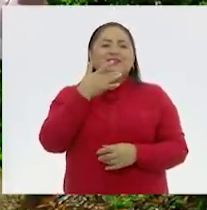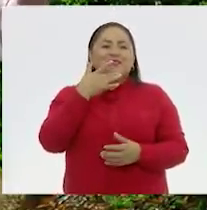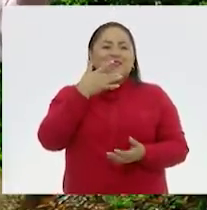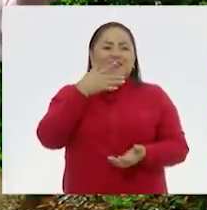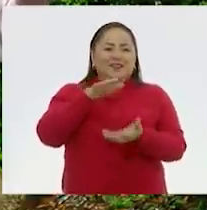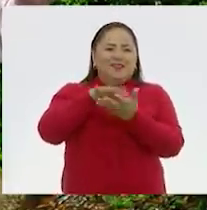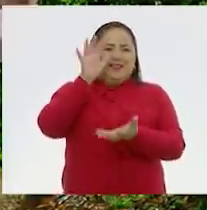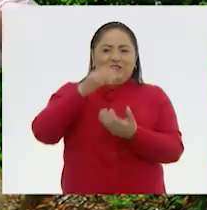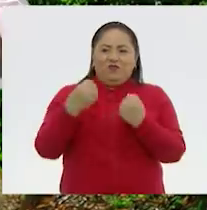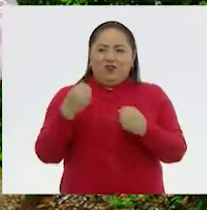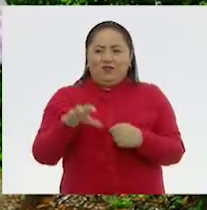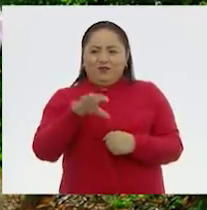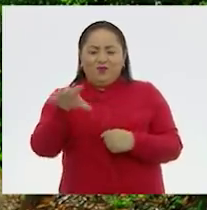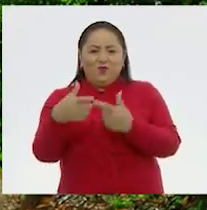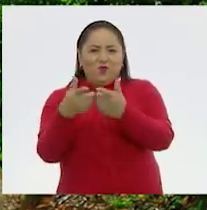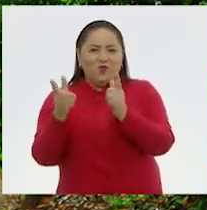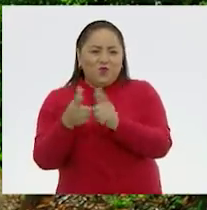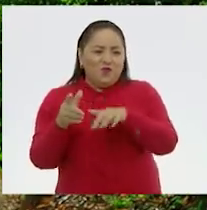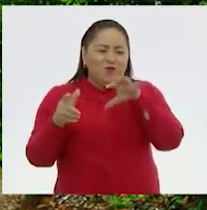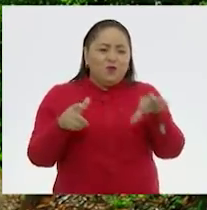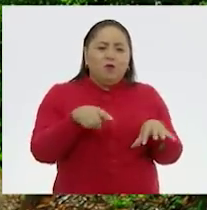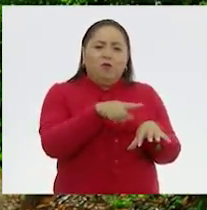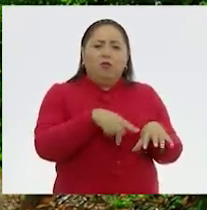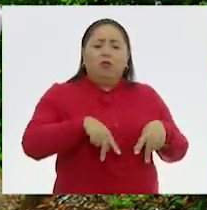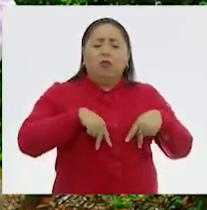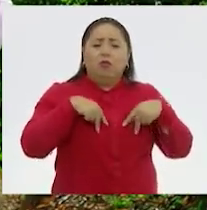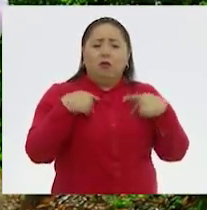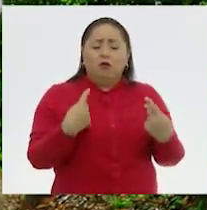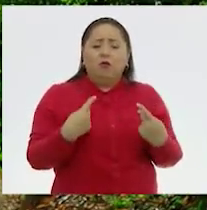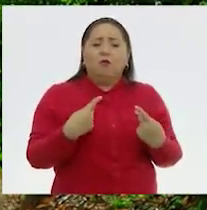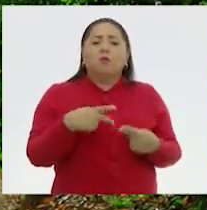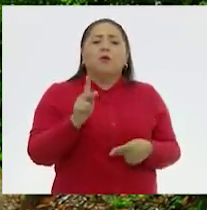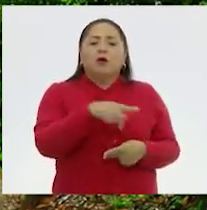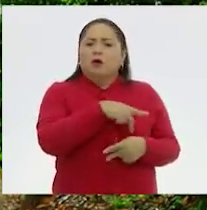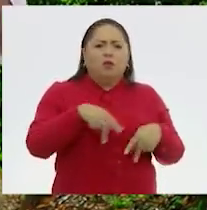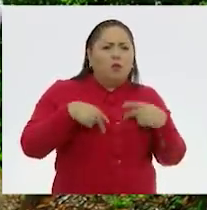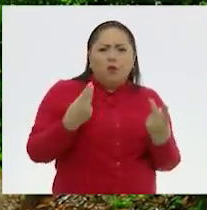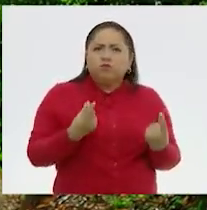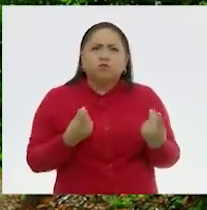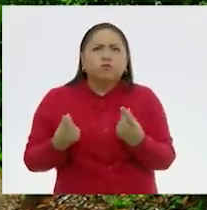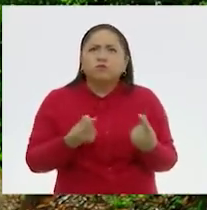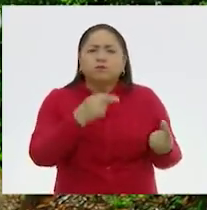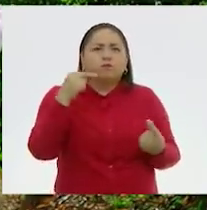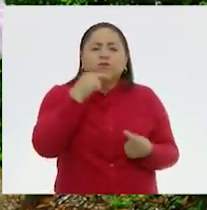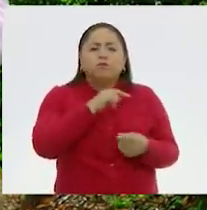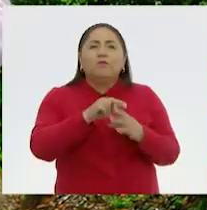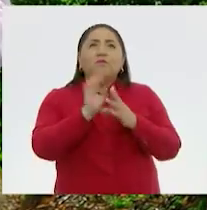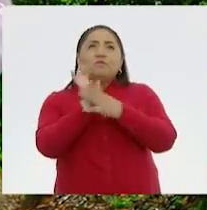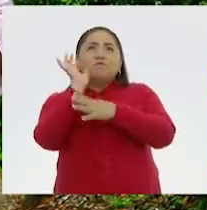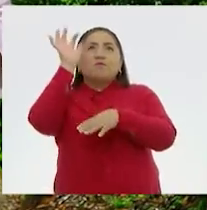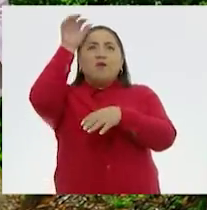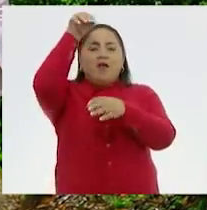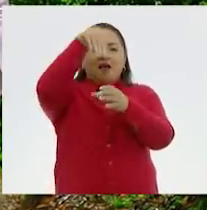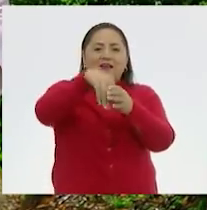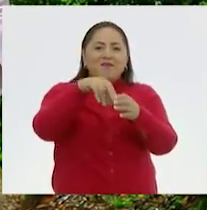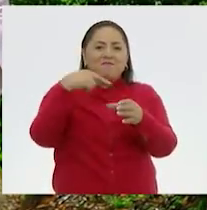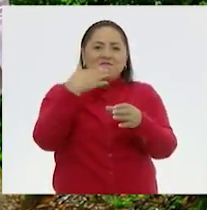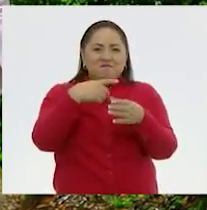equipo de los poderosos que jugaban contra los debiluchos, pero los debiluchos eran rapidísimos y metieron una